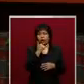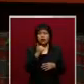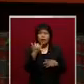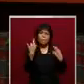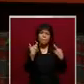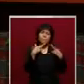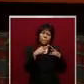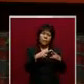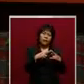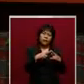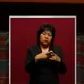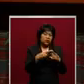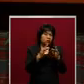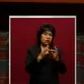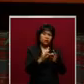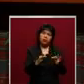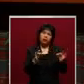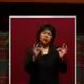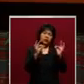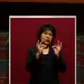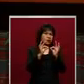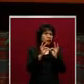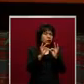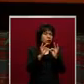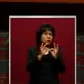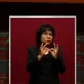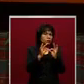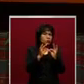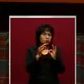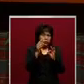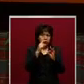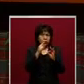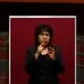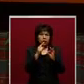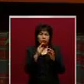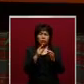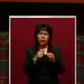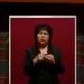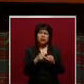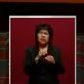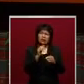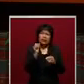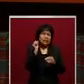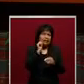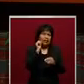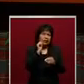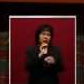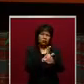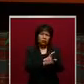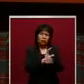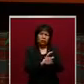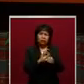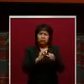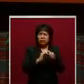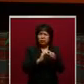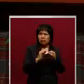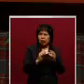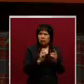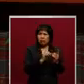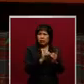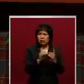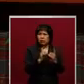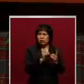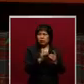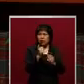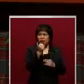maestro juega un papel clave. Juega un papel clave dando acompañamiento cercano a las alumnas y a los alumnos.